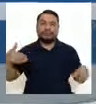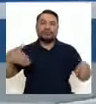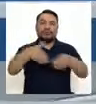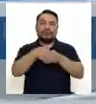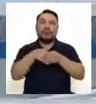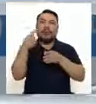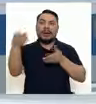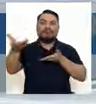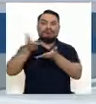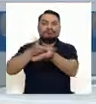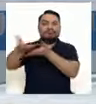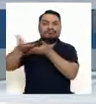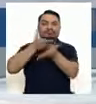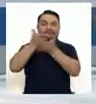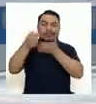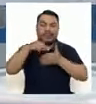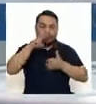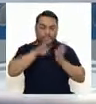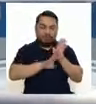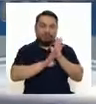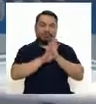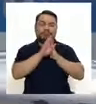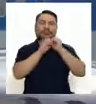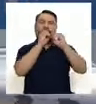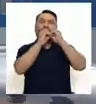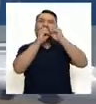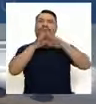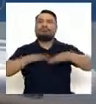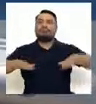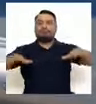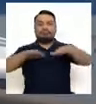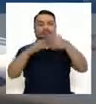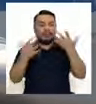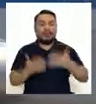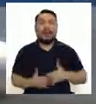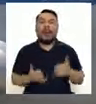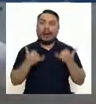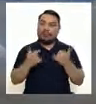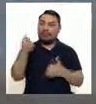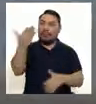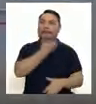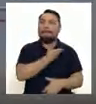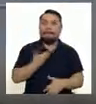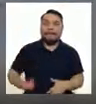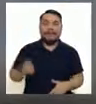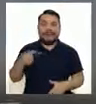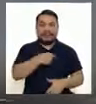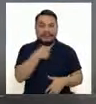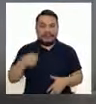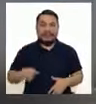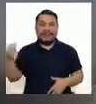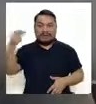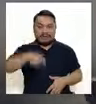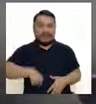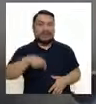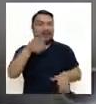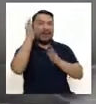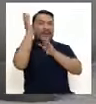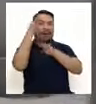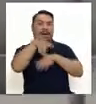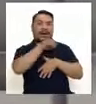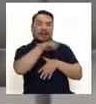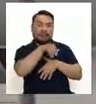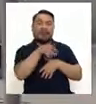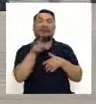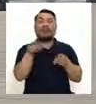aspectos económicos. Van a darle la recibida no solamente el embajador